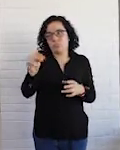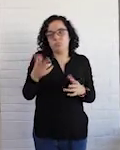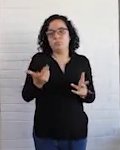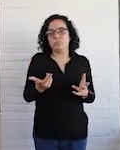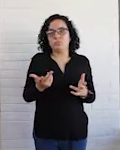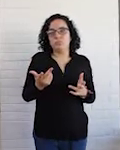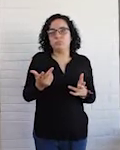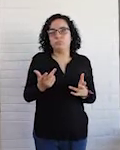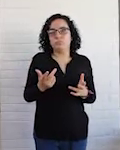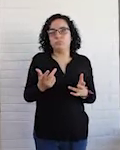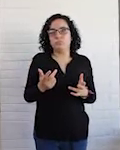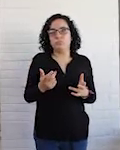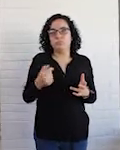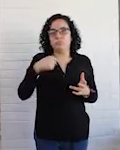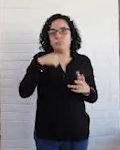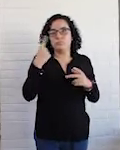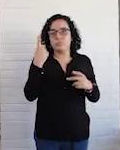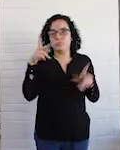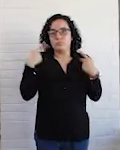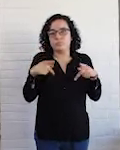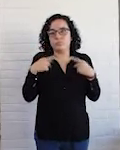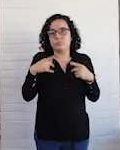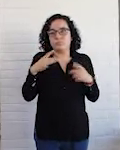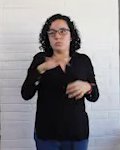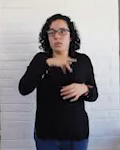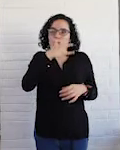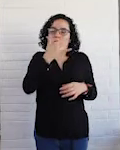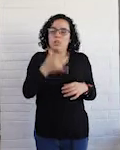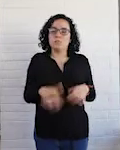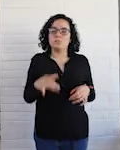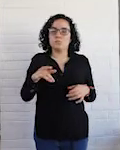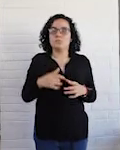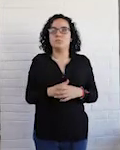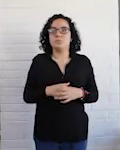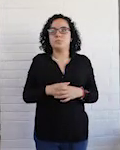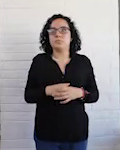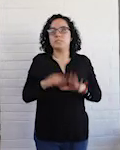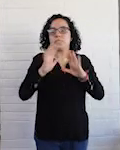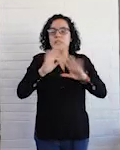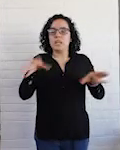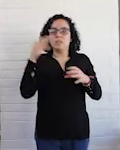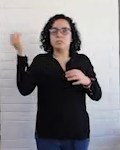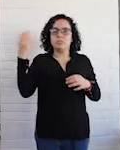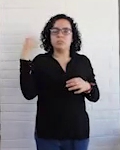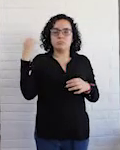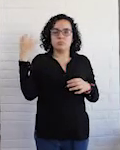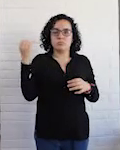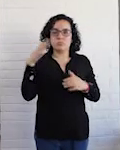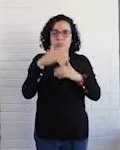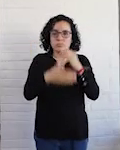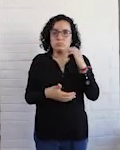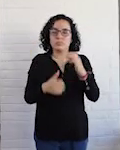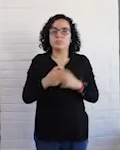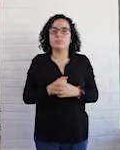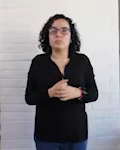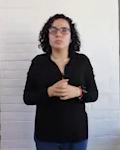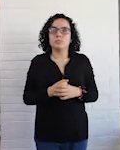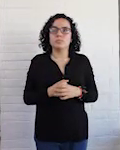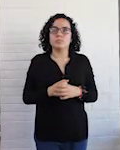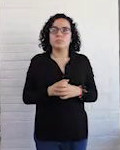Piénsenlo, uno no se enamora de un algoritmo. Y para terminar esta plática, ya que estamos en sobrevivencia, les voy a